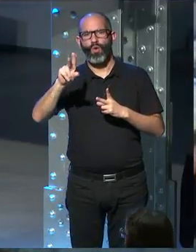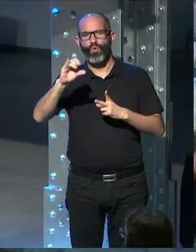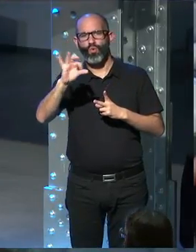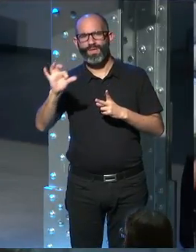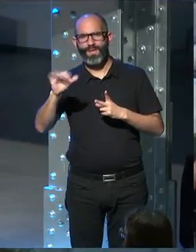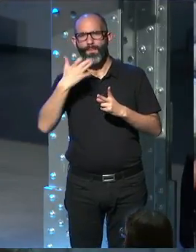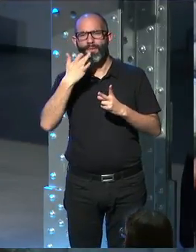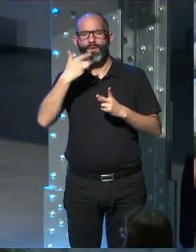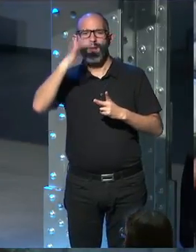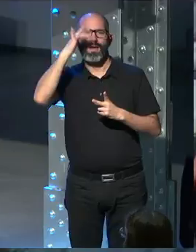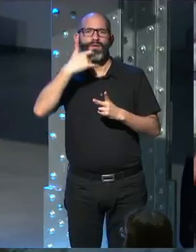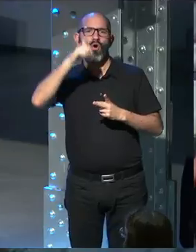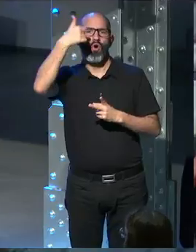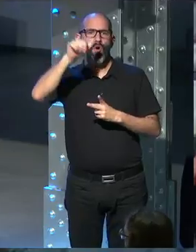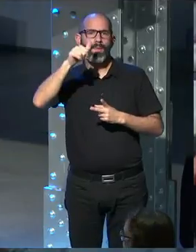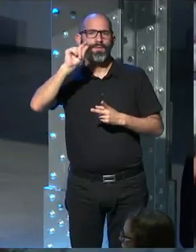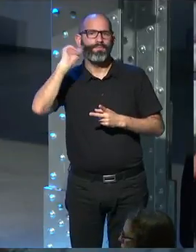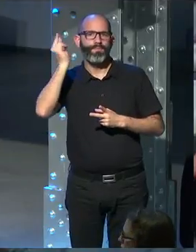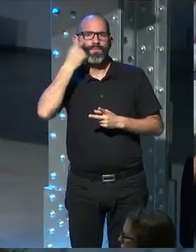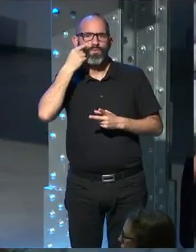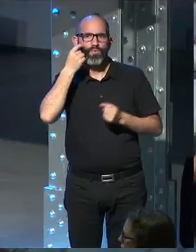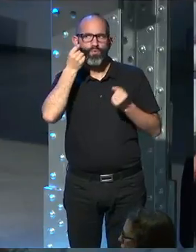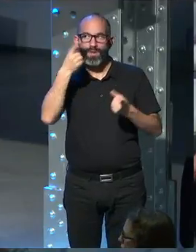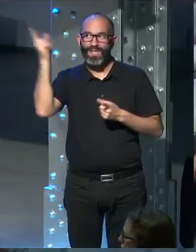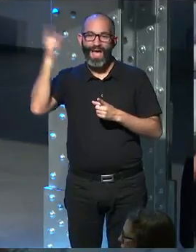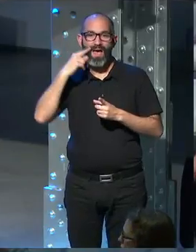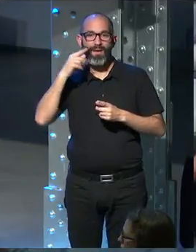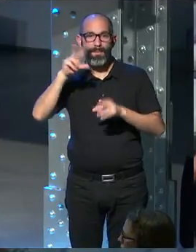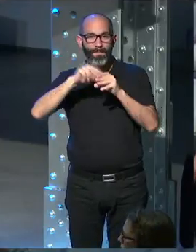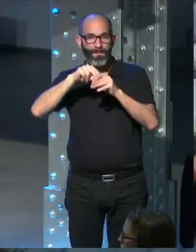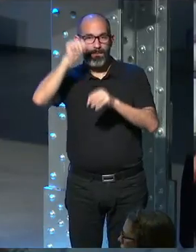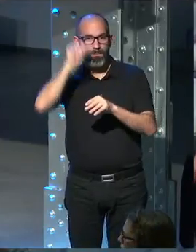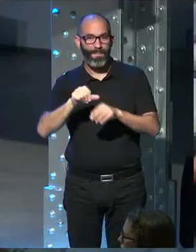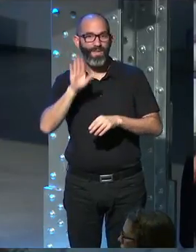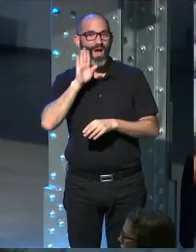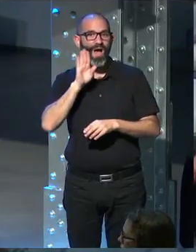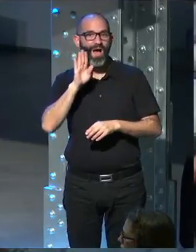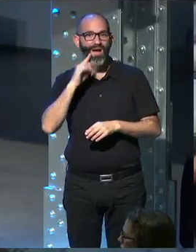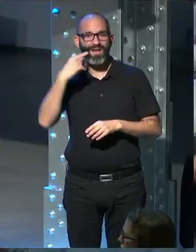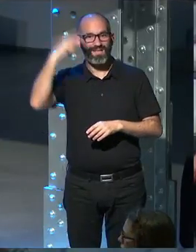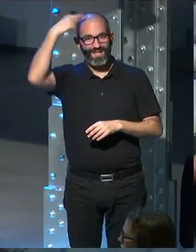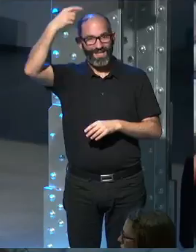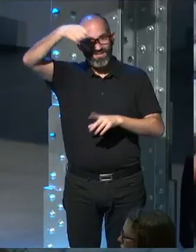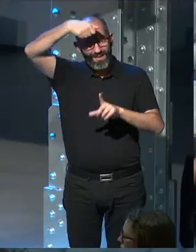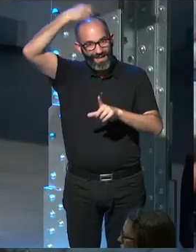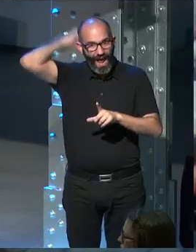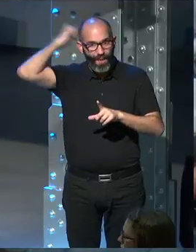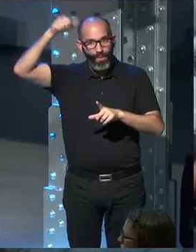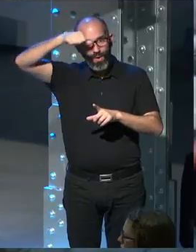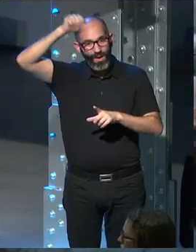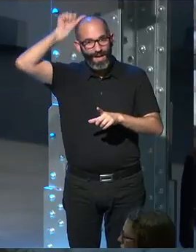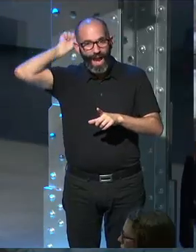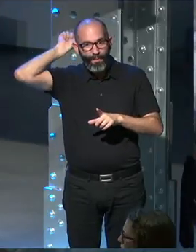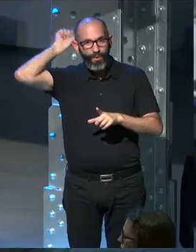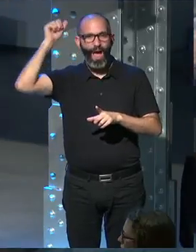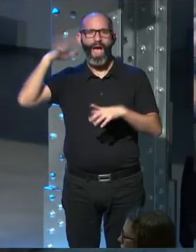que se da cuenta en el vídeo claramente tiene ausencia de pelo, es calvo. Entonces, ese